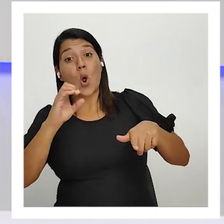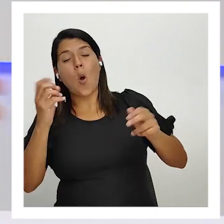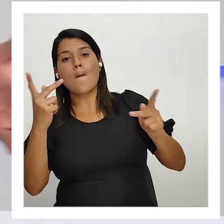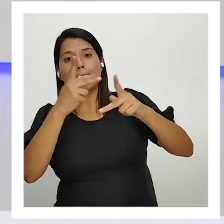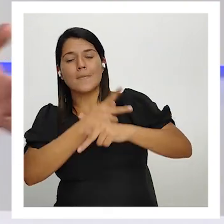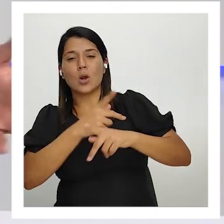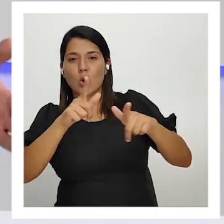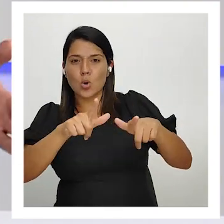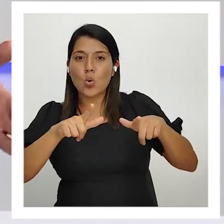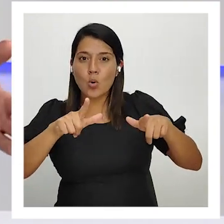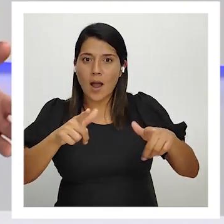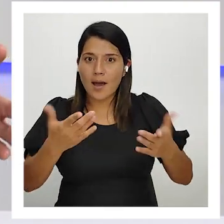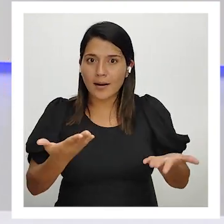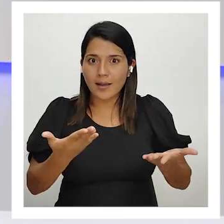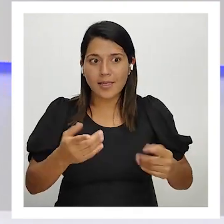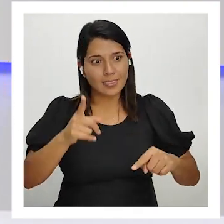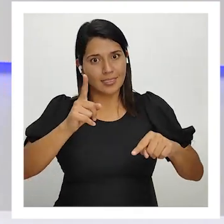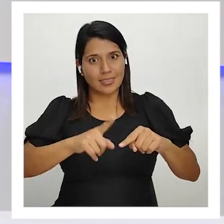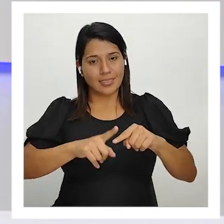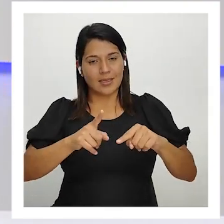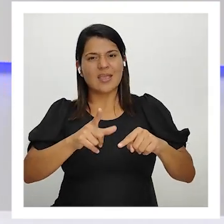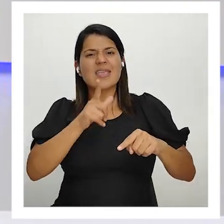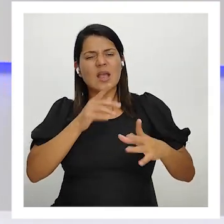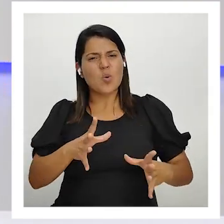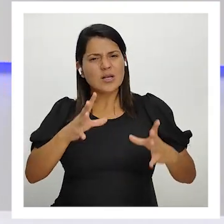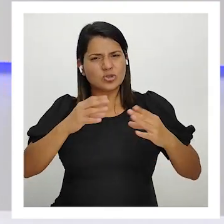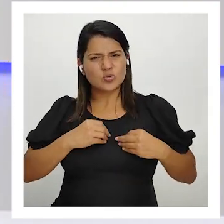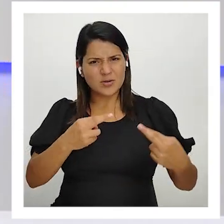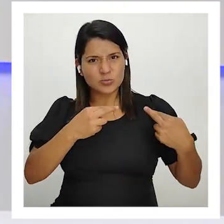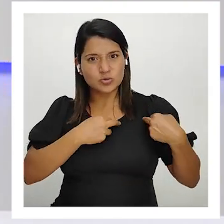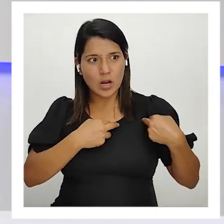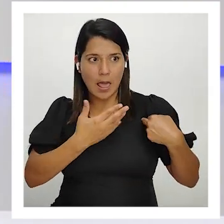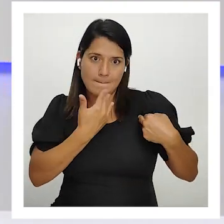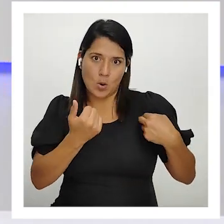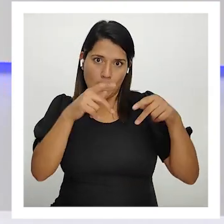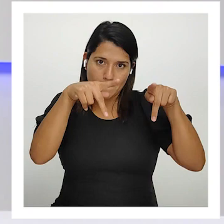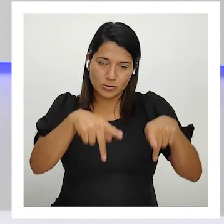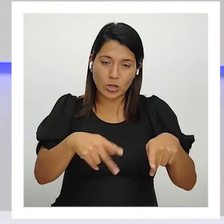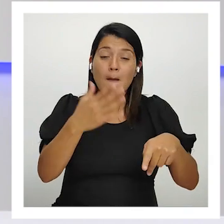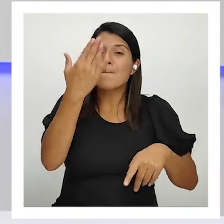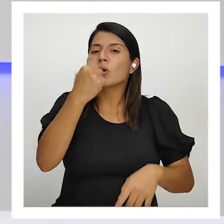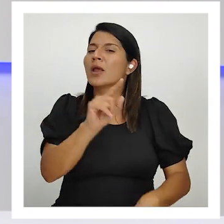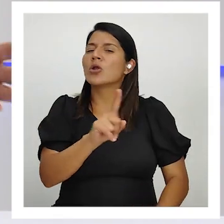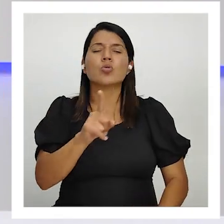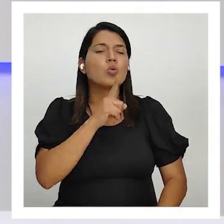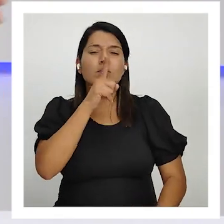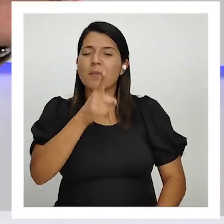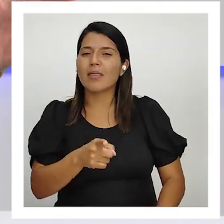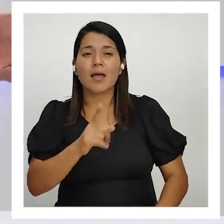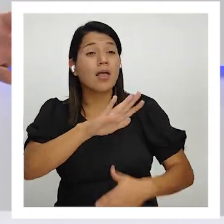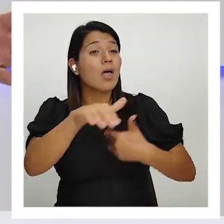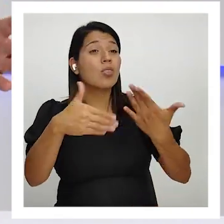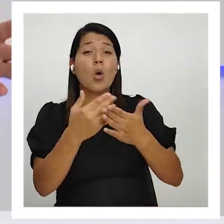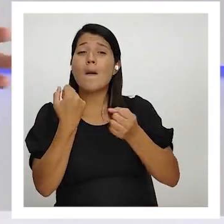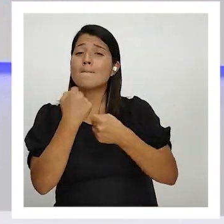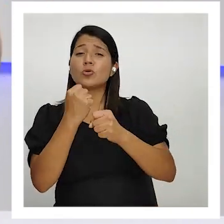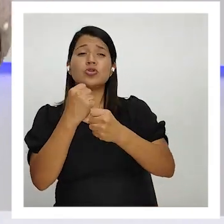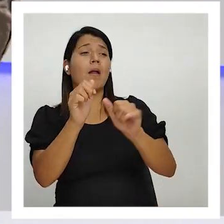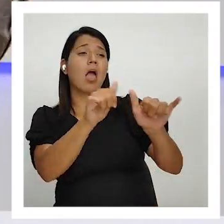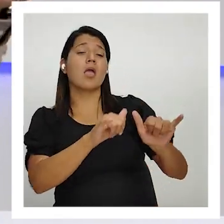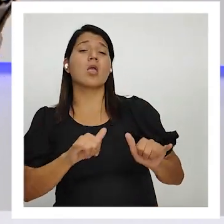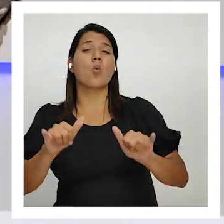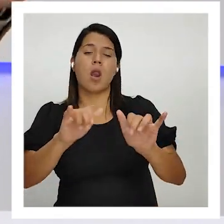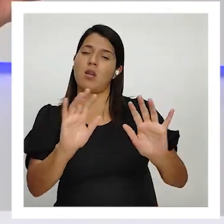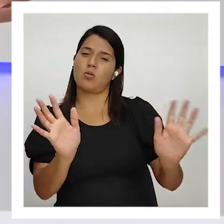esté en las mejores manos. Porque no es verdad, Melanie, que todas las municipalidades sean iguales. Todos